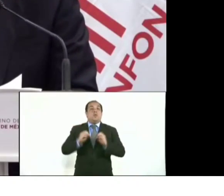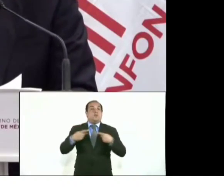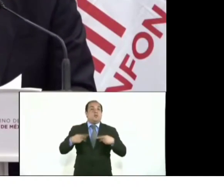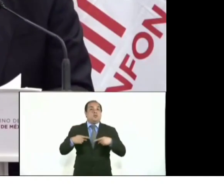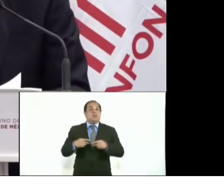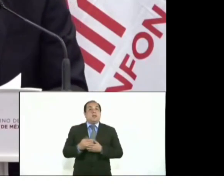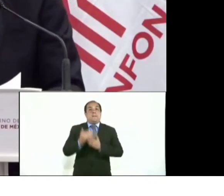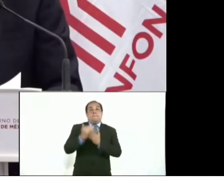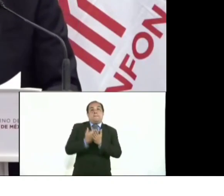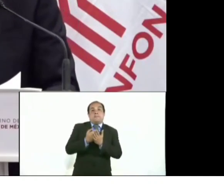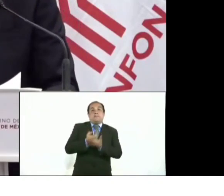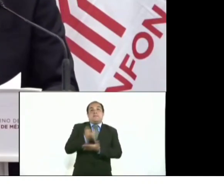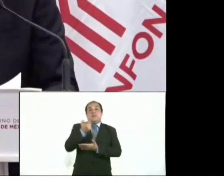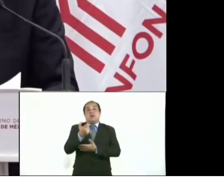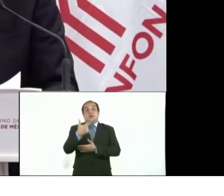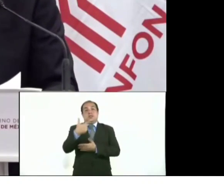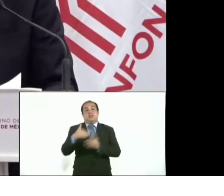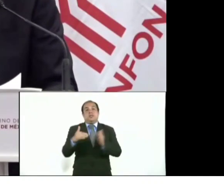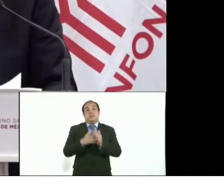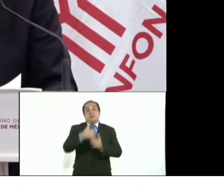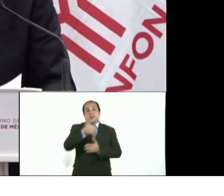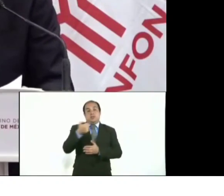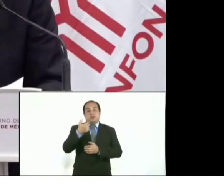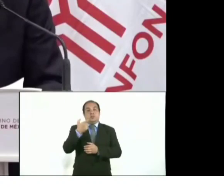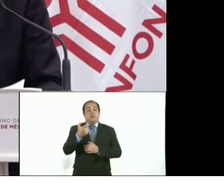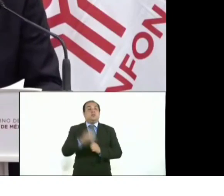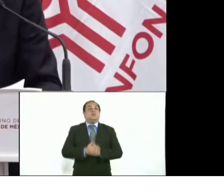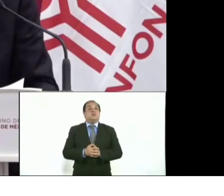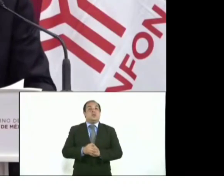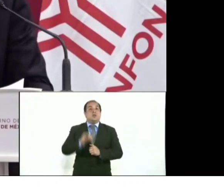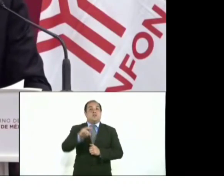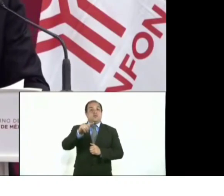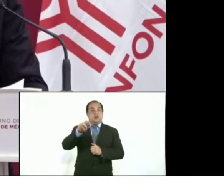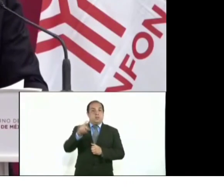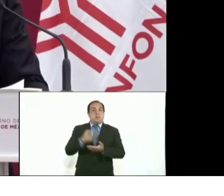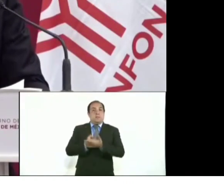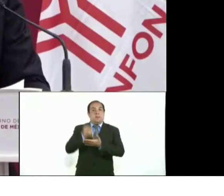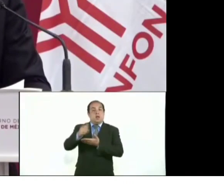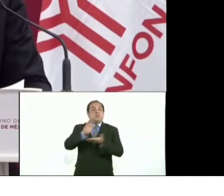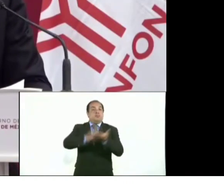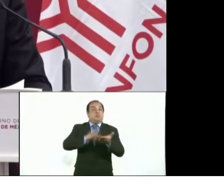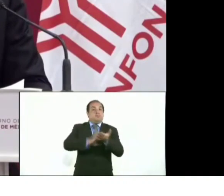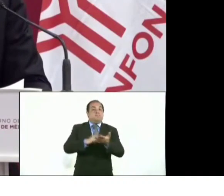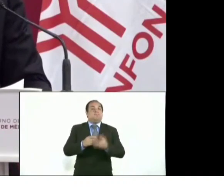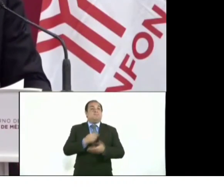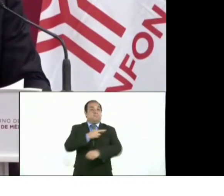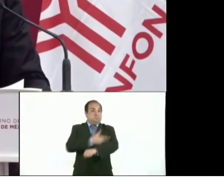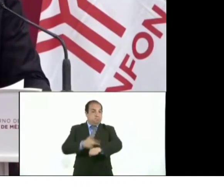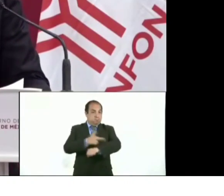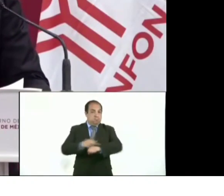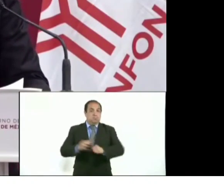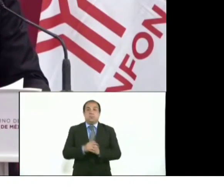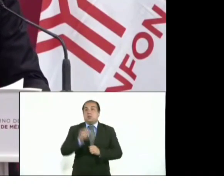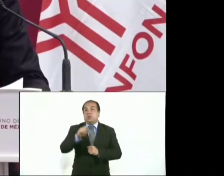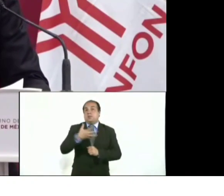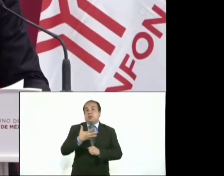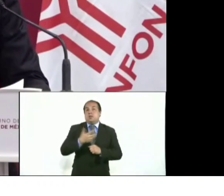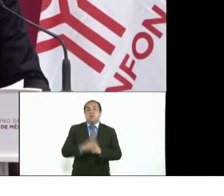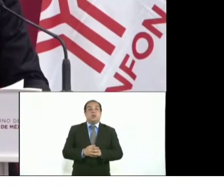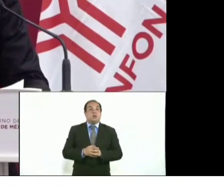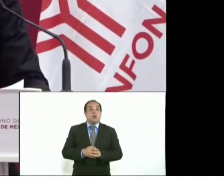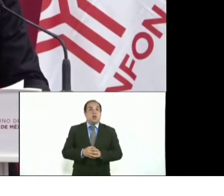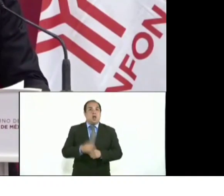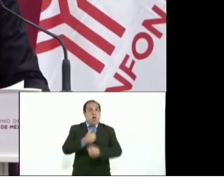pesos, el Infonavit pagará la escrituración de la vivienda. Y para quienes tengan instrumentos jurídicos privados hechos por el Infonavit en